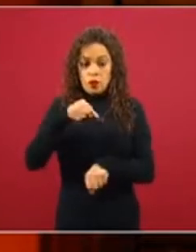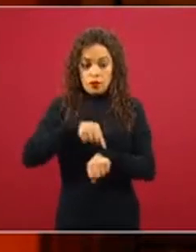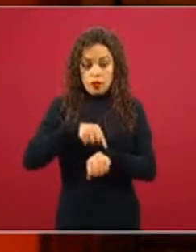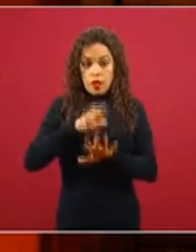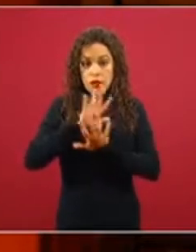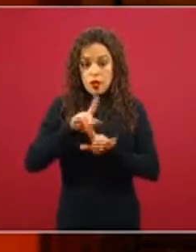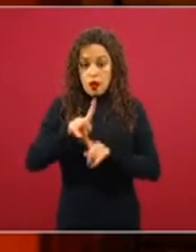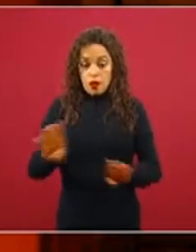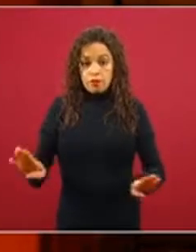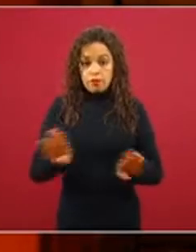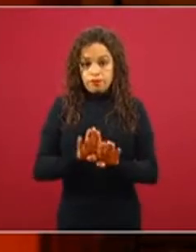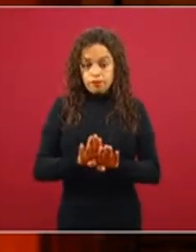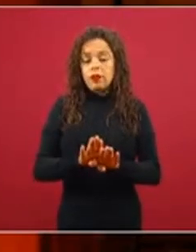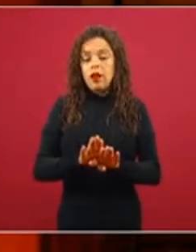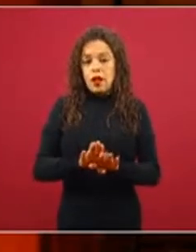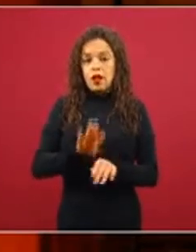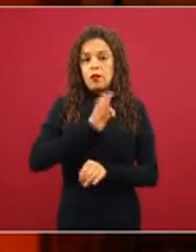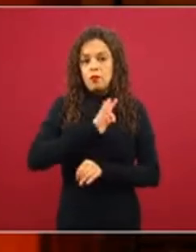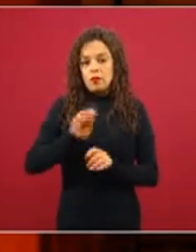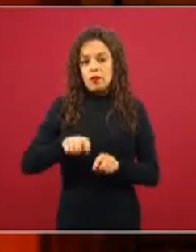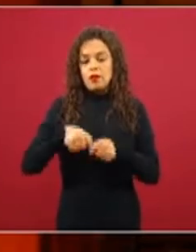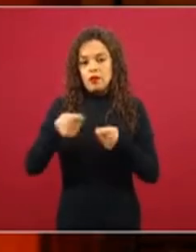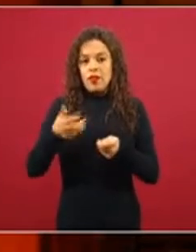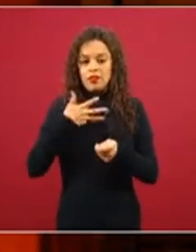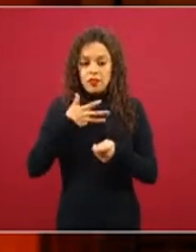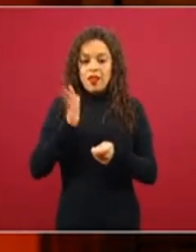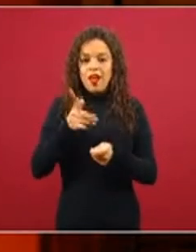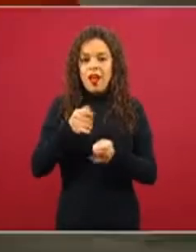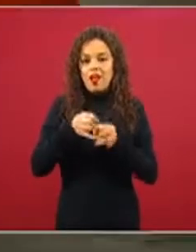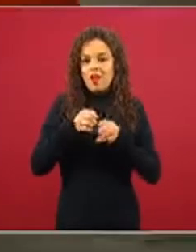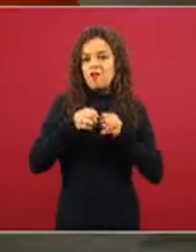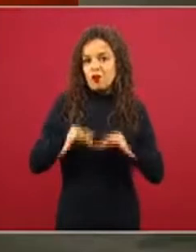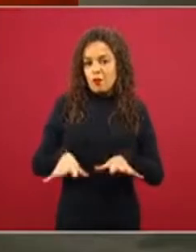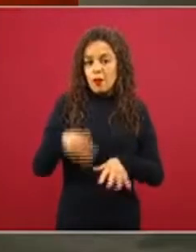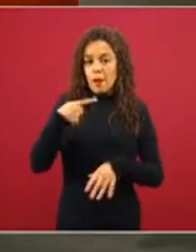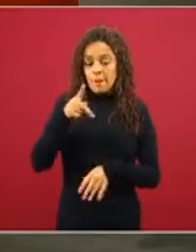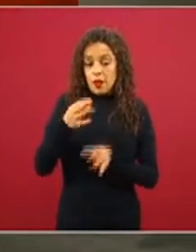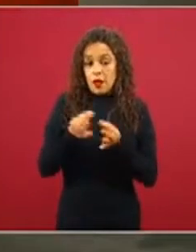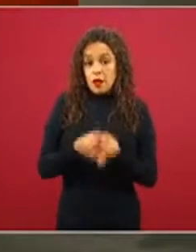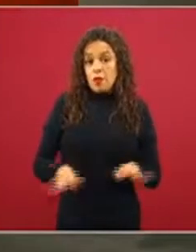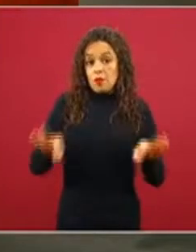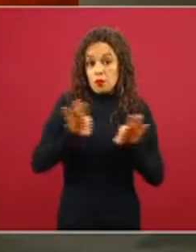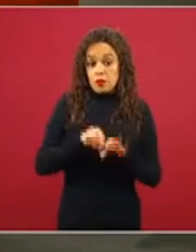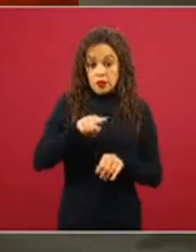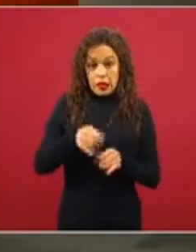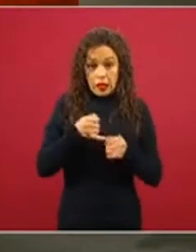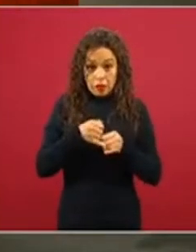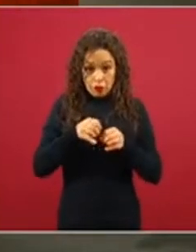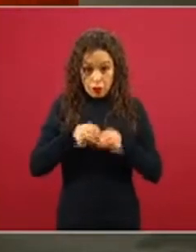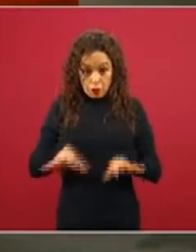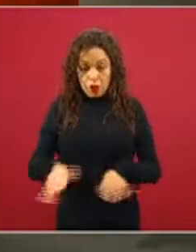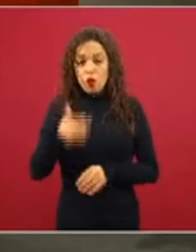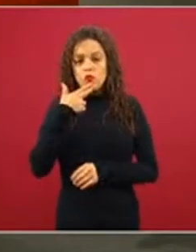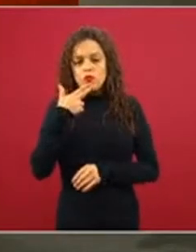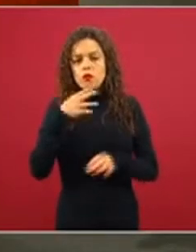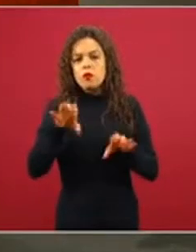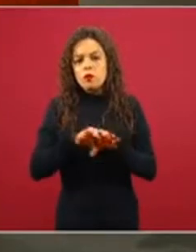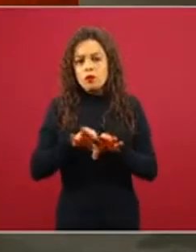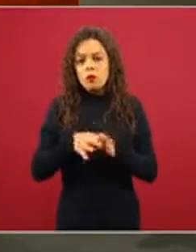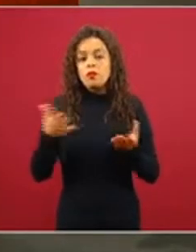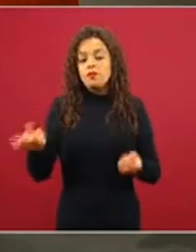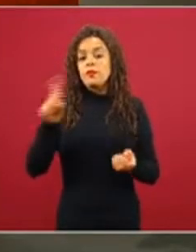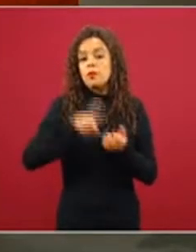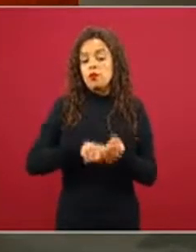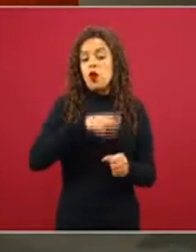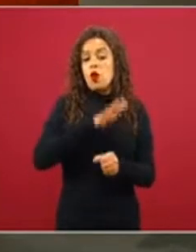tener esta información. Sin embargo, es importante mencionar que la mayor utilidad de esta información es precisamente en el nivel local,